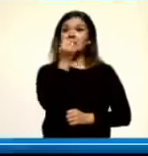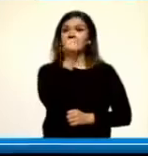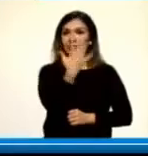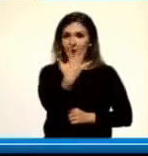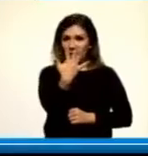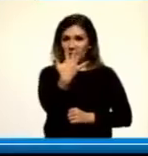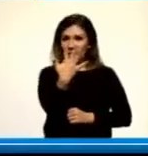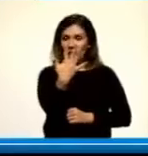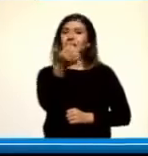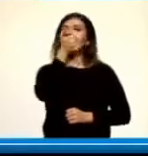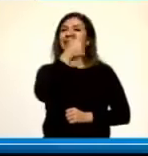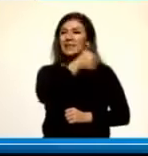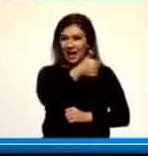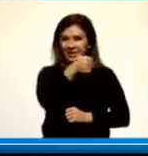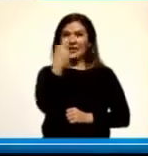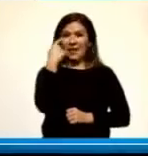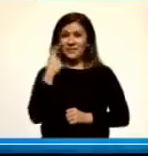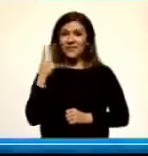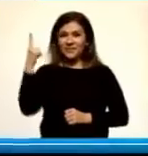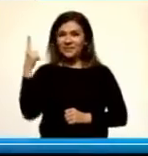5 y el 6.